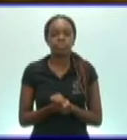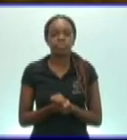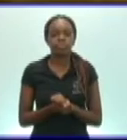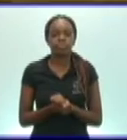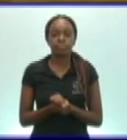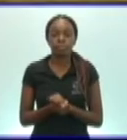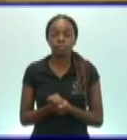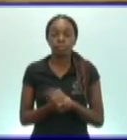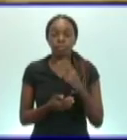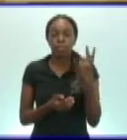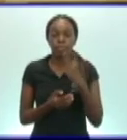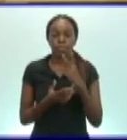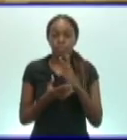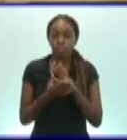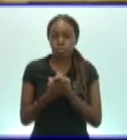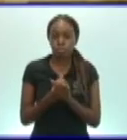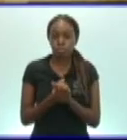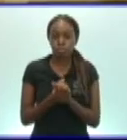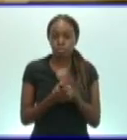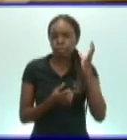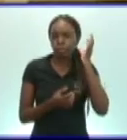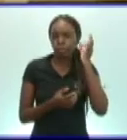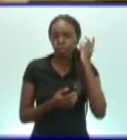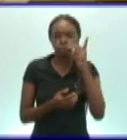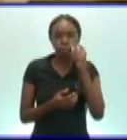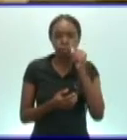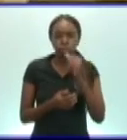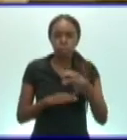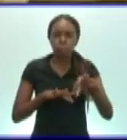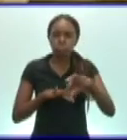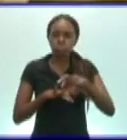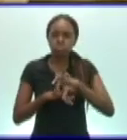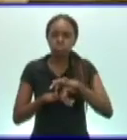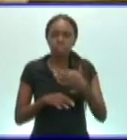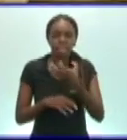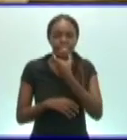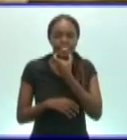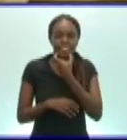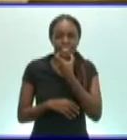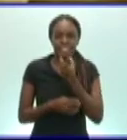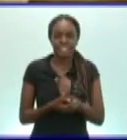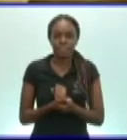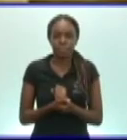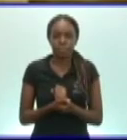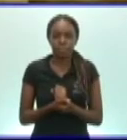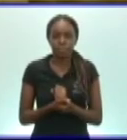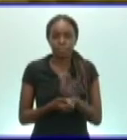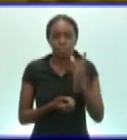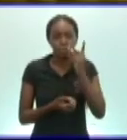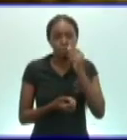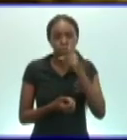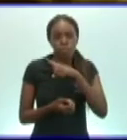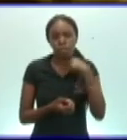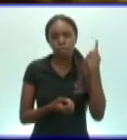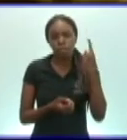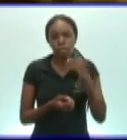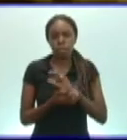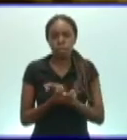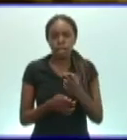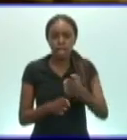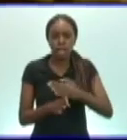Pancho y Luz se casan y constituyen un matrimonio feliz. Él muere antes de